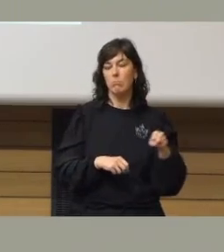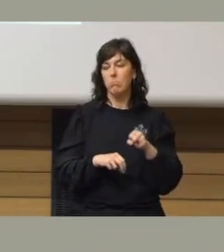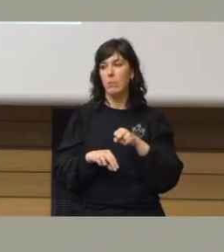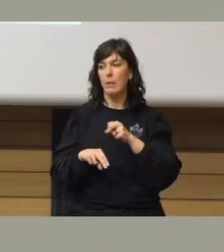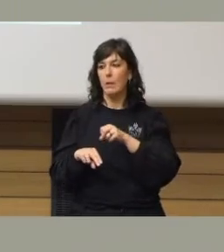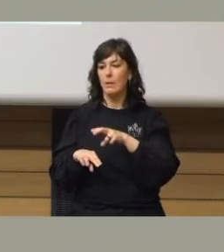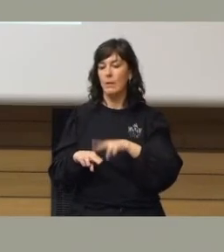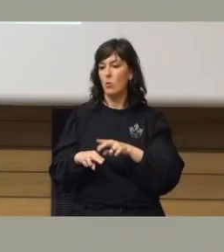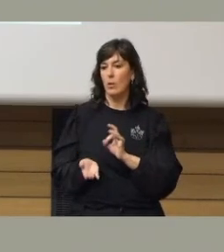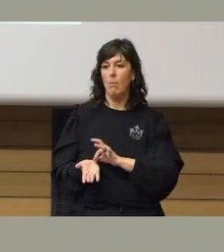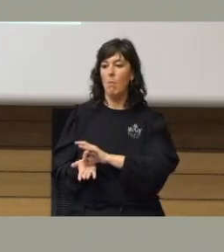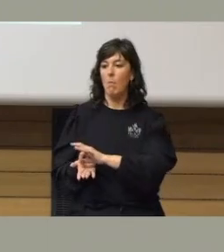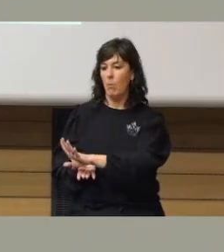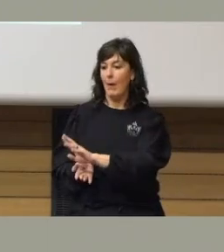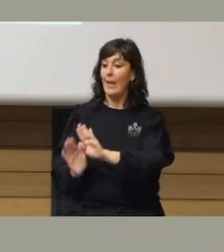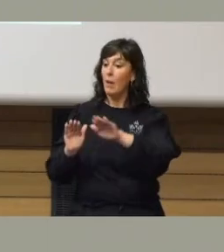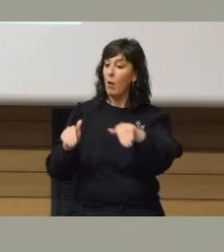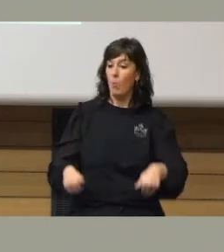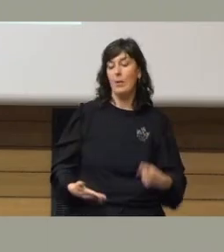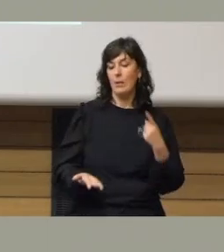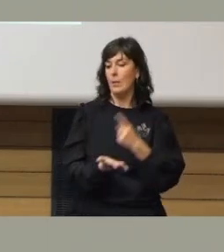los trabajadores está por encima de la realidad.